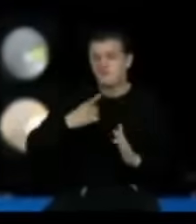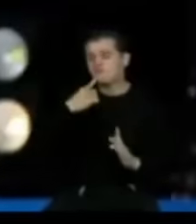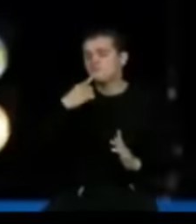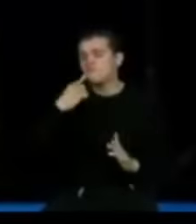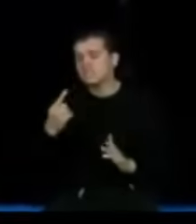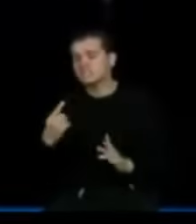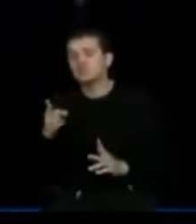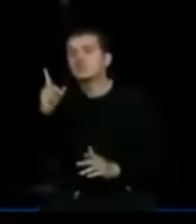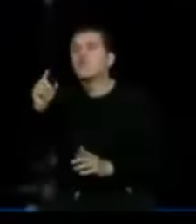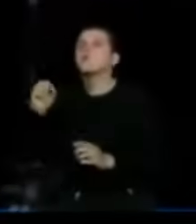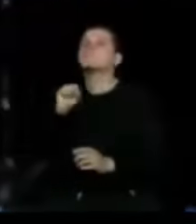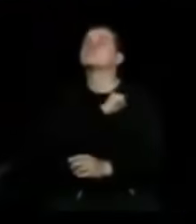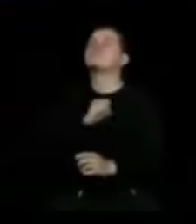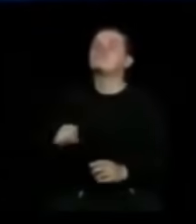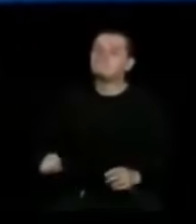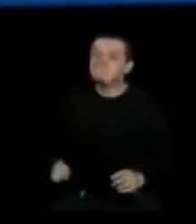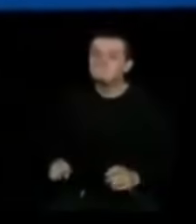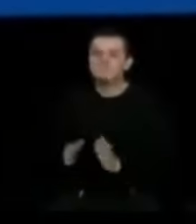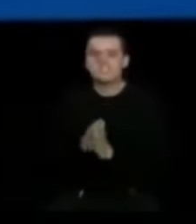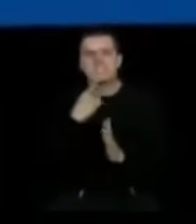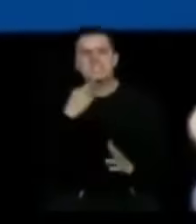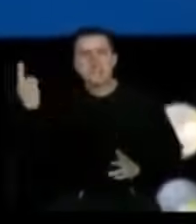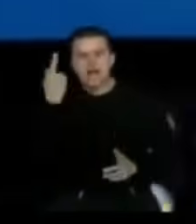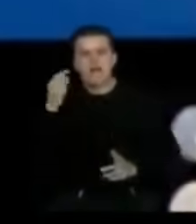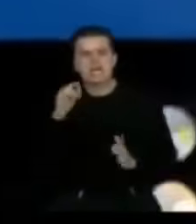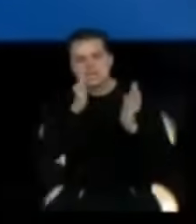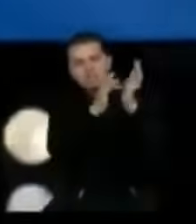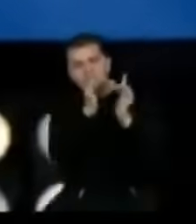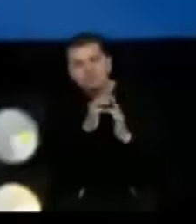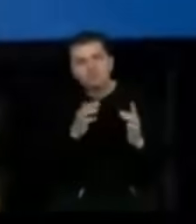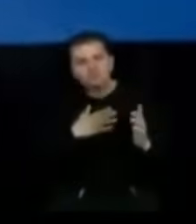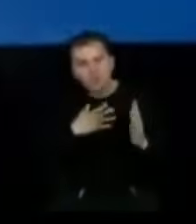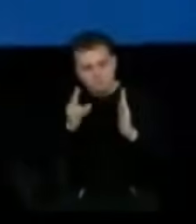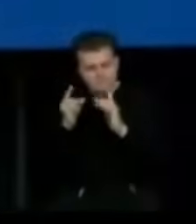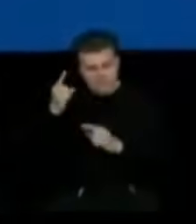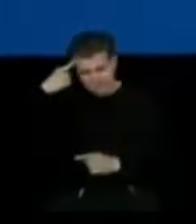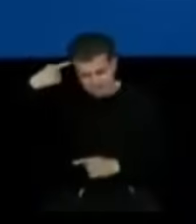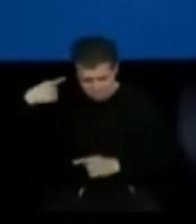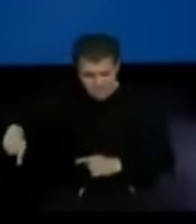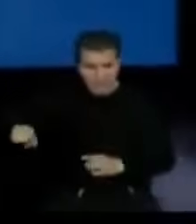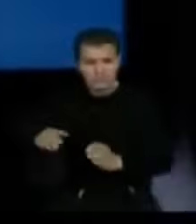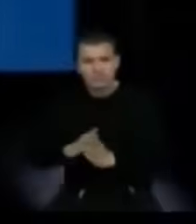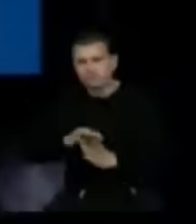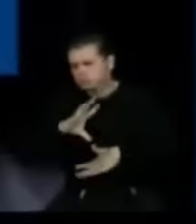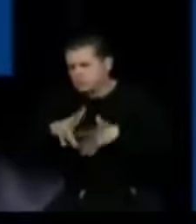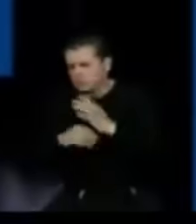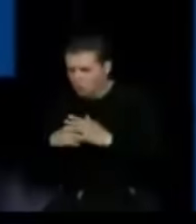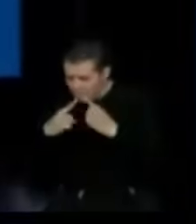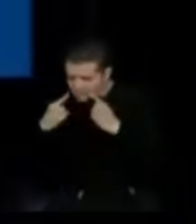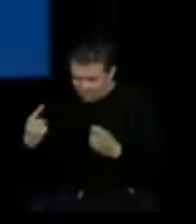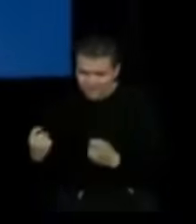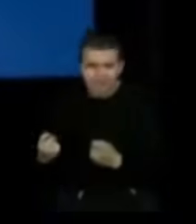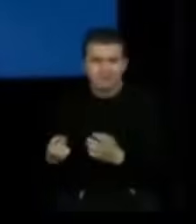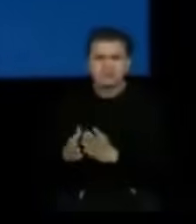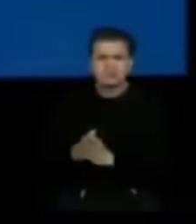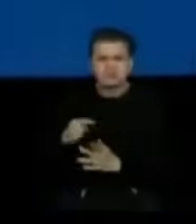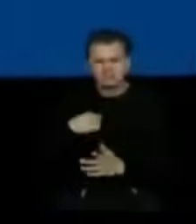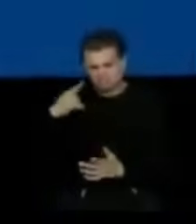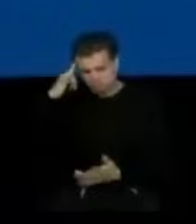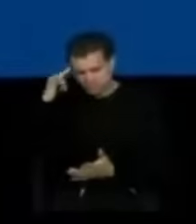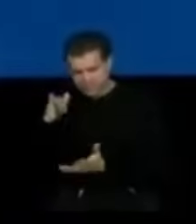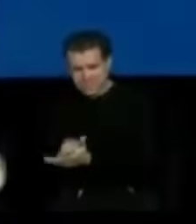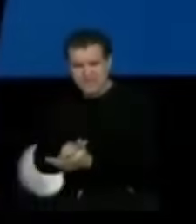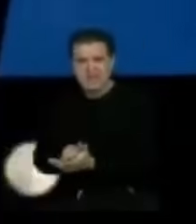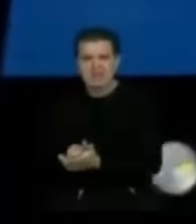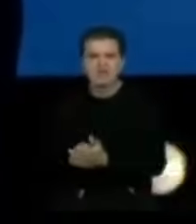mi Señor. Dile, Jesús, yo me arrepiento de todo pecado y yo